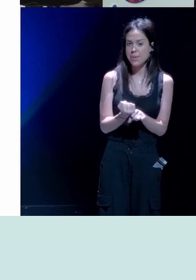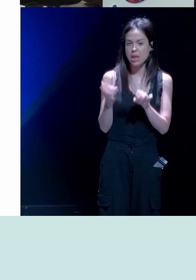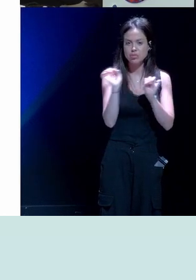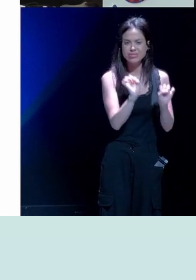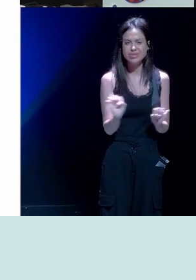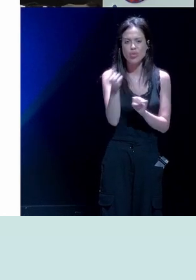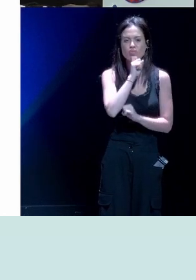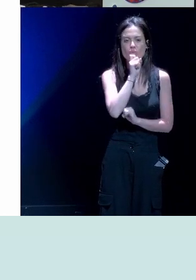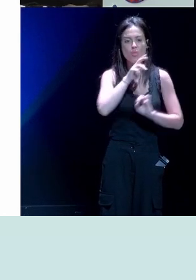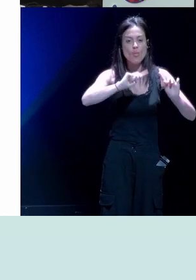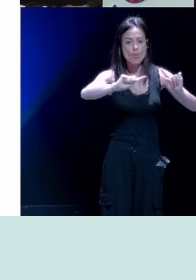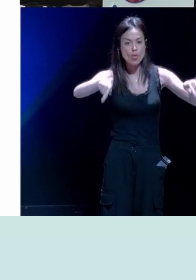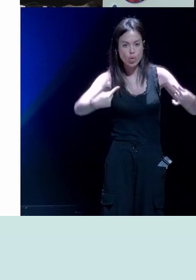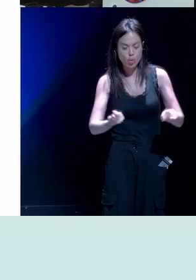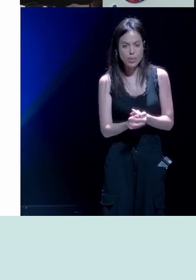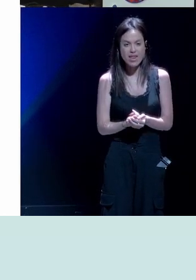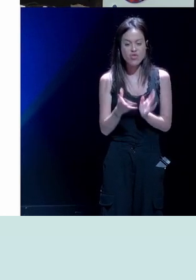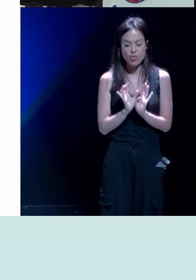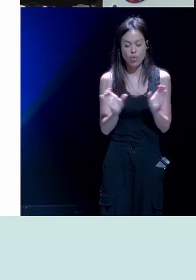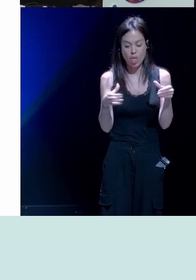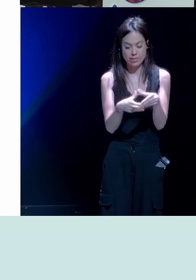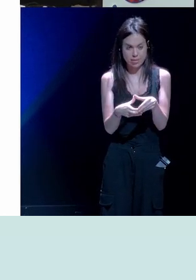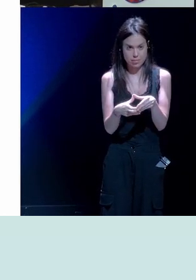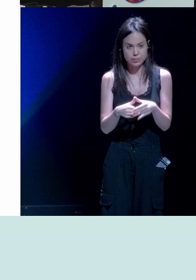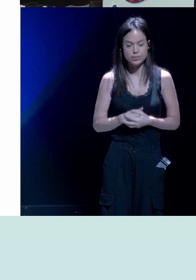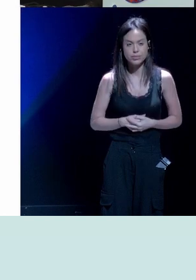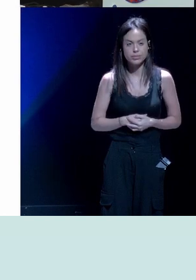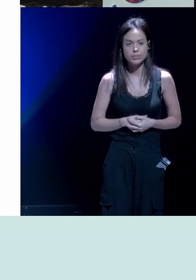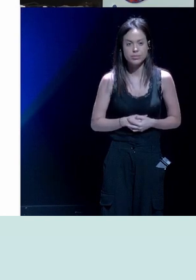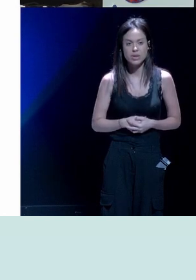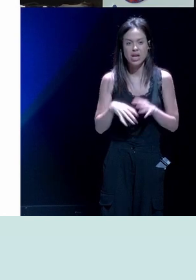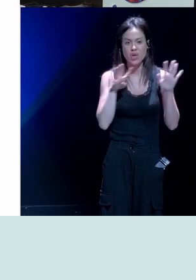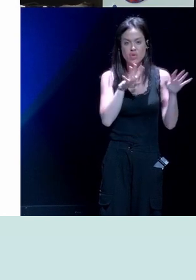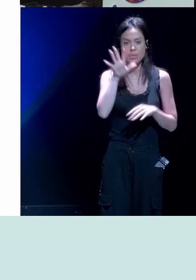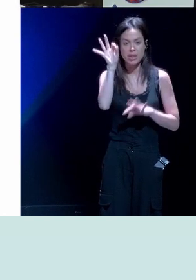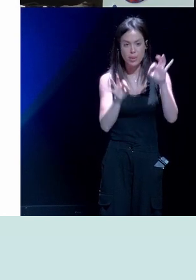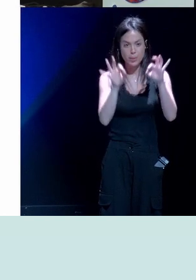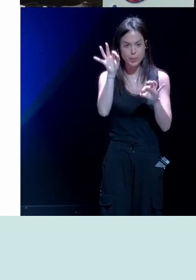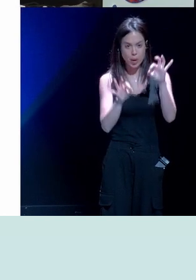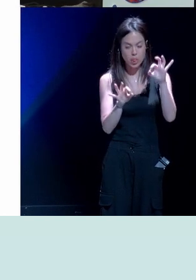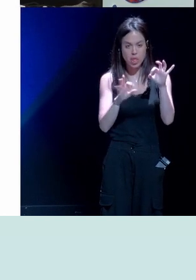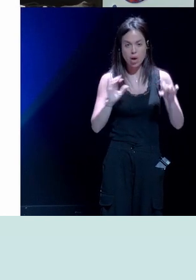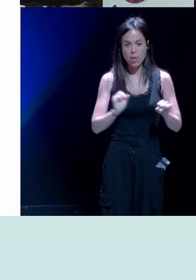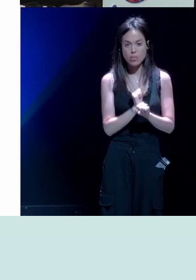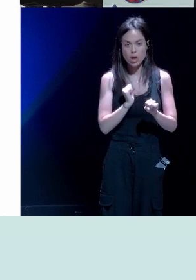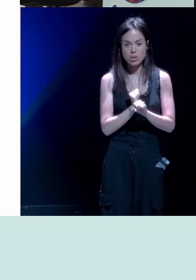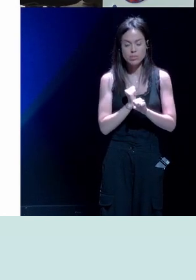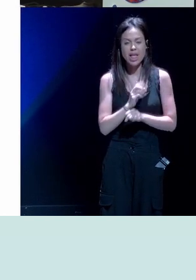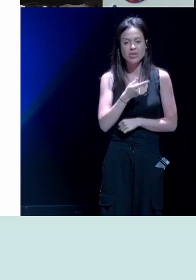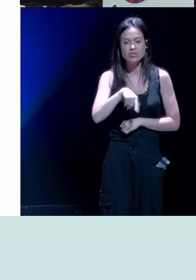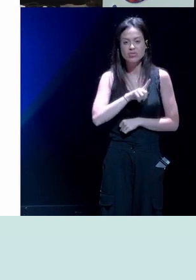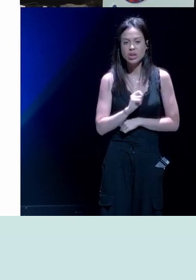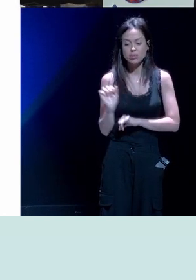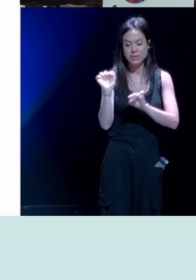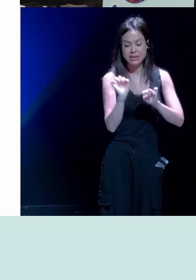por convenios colectivos. El 95% de los empleos tienen un convenio colectivo que los